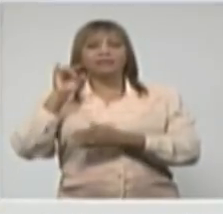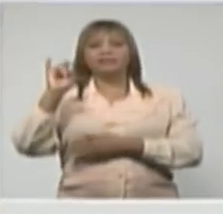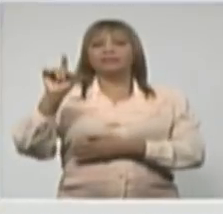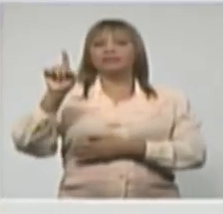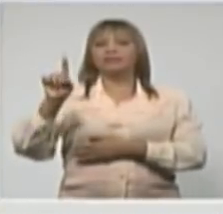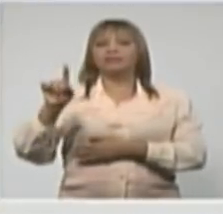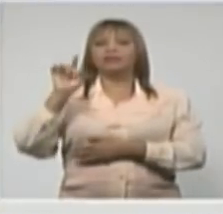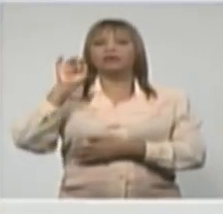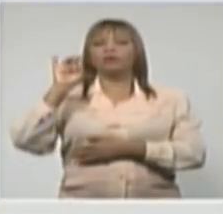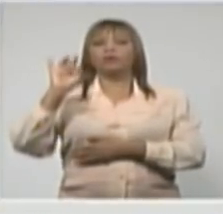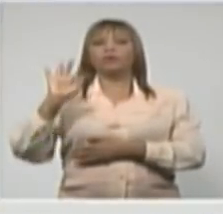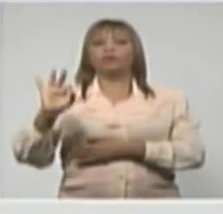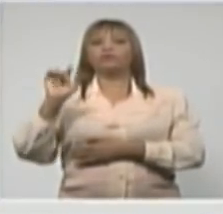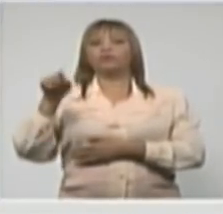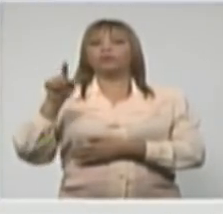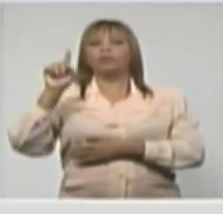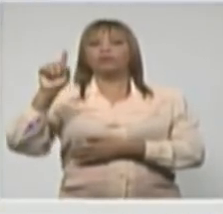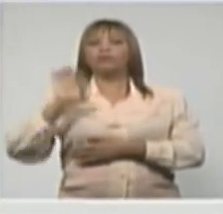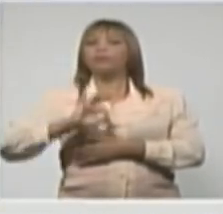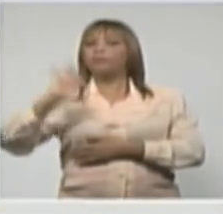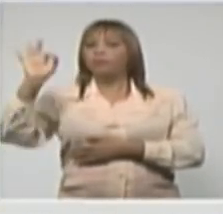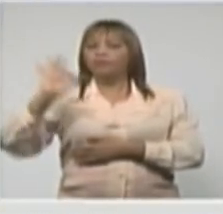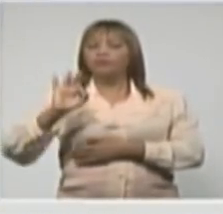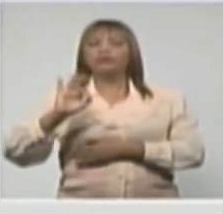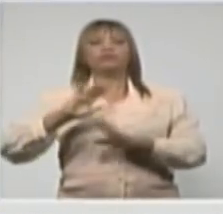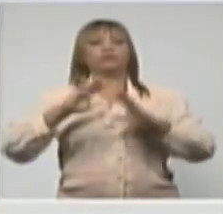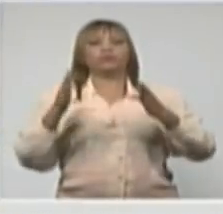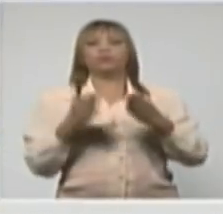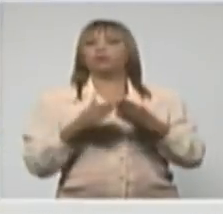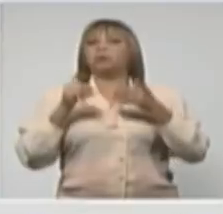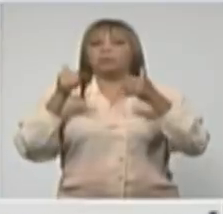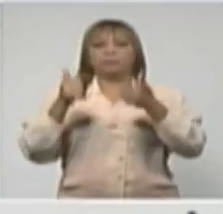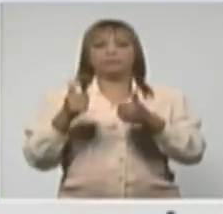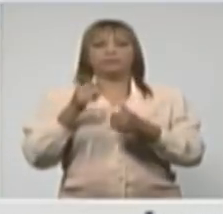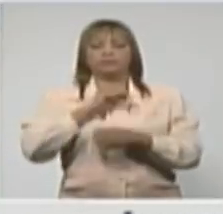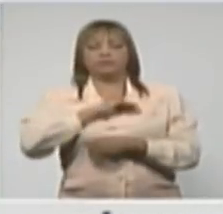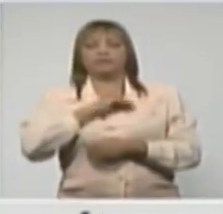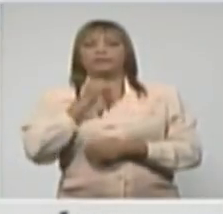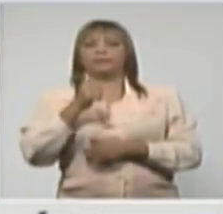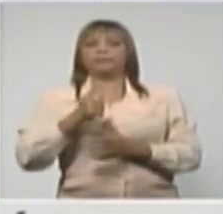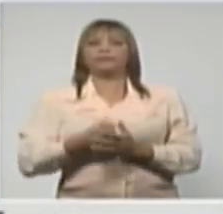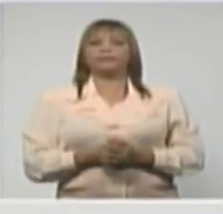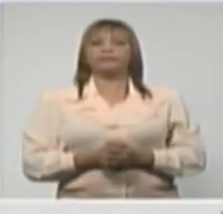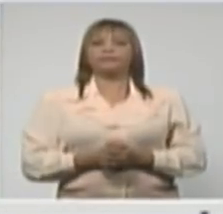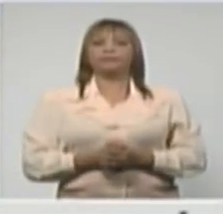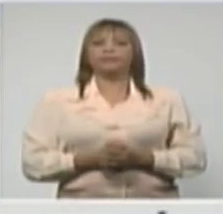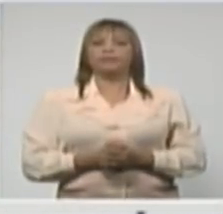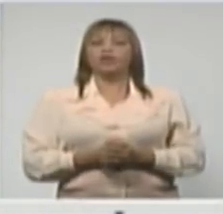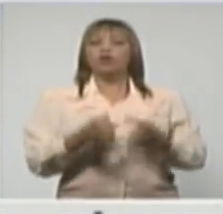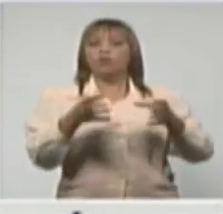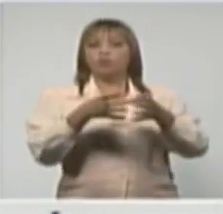68,1% de todos pues han estado asintomáticos. Por grupos de edades,